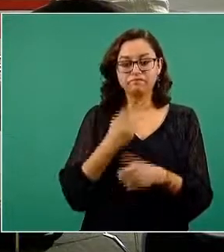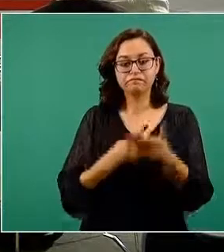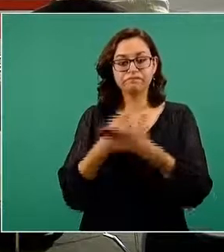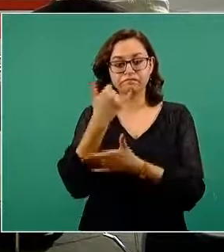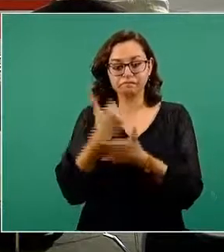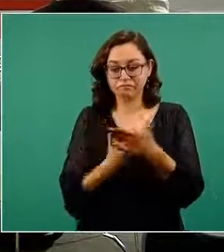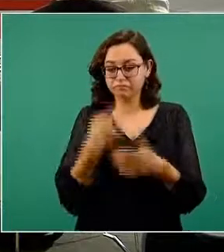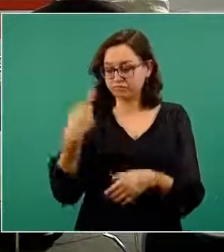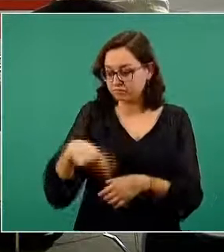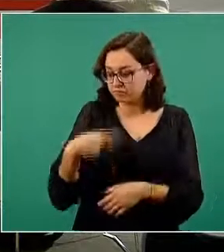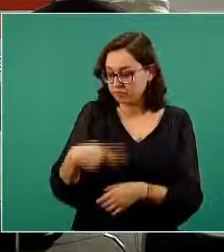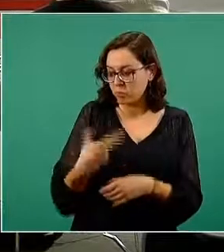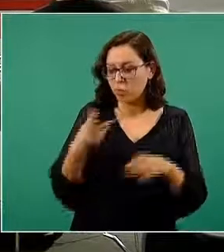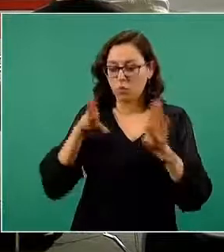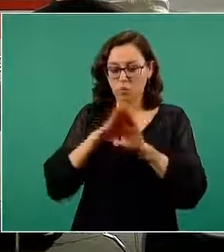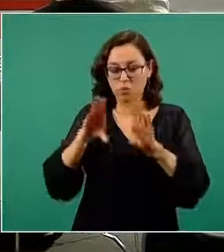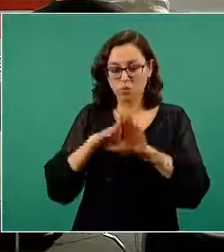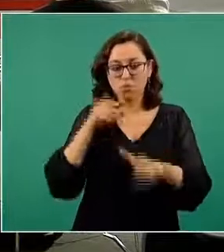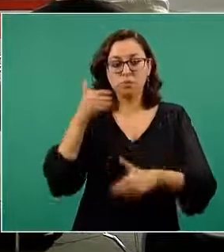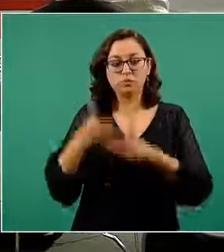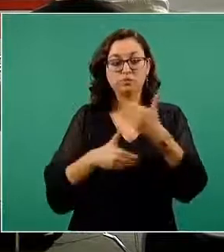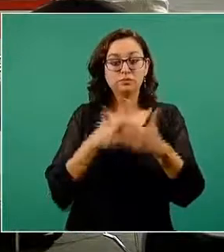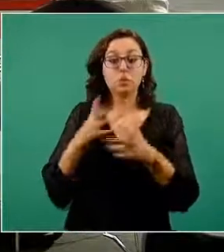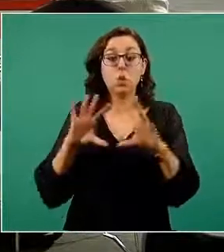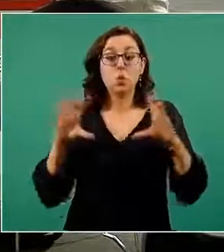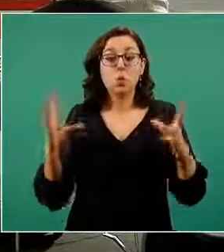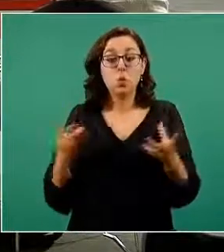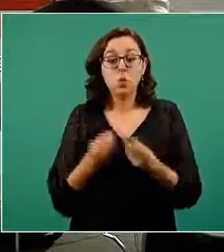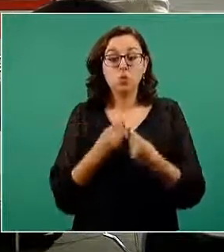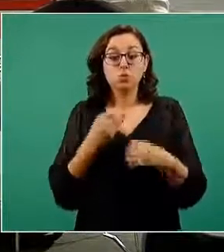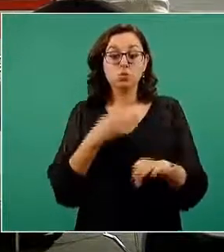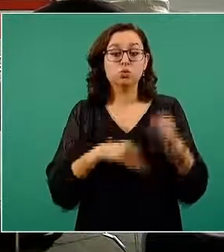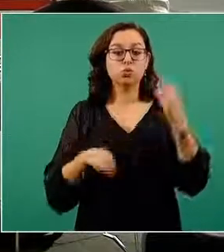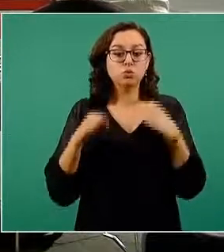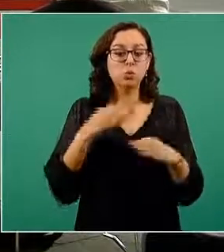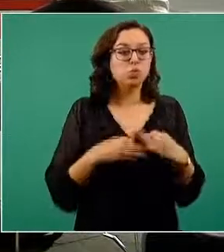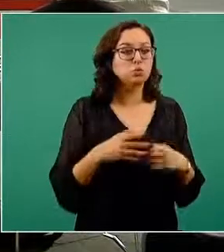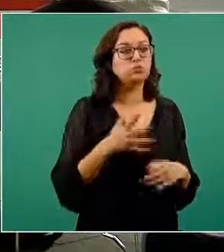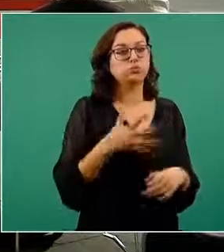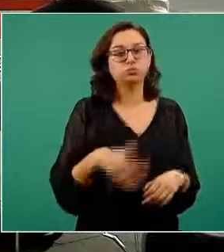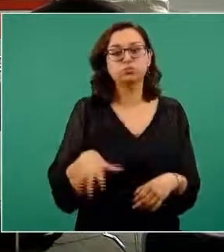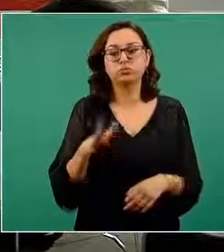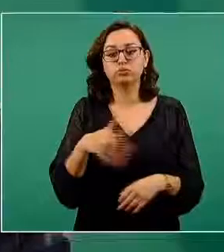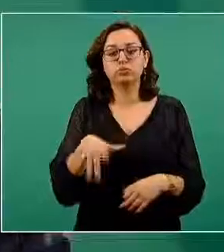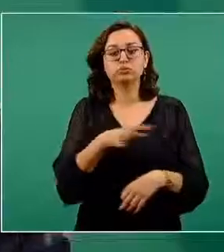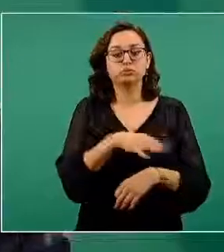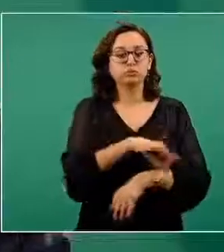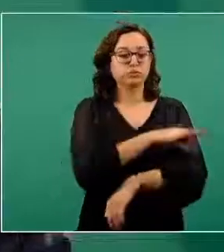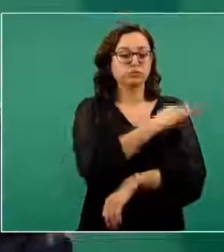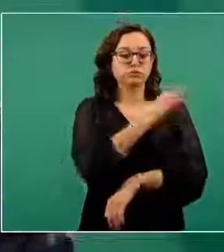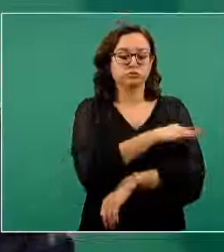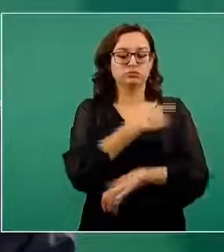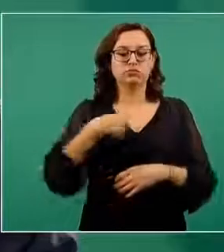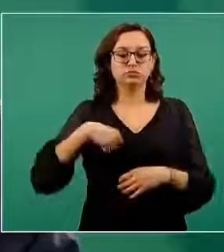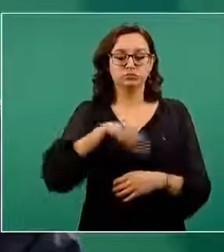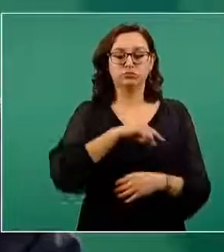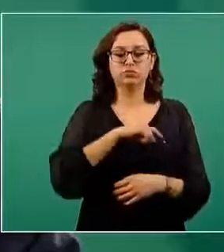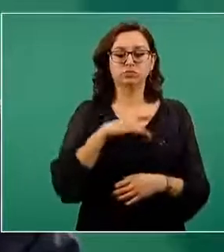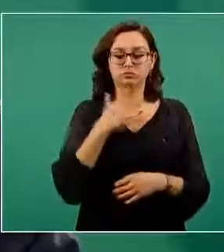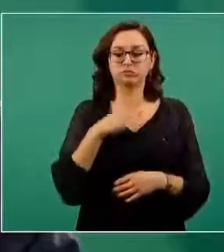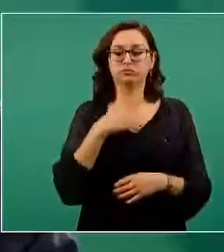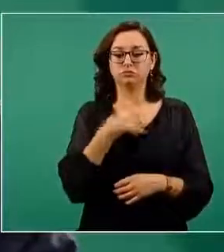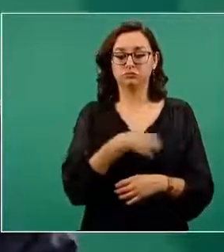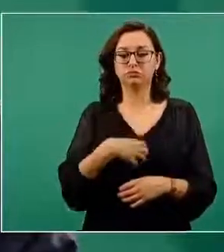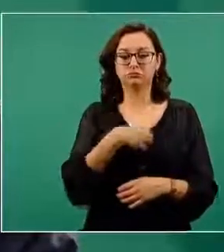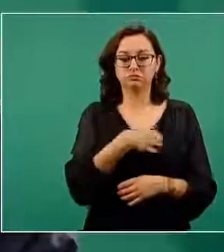proyectos prometedores. Entonces ha sido un trabajo colegiado, un trabajo colectivo que estamos muy satisfechos, ha dado